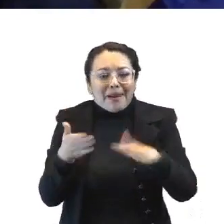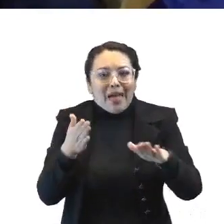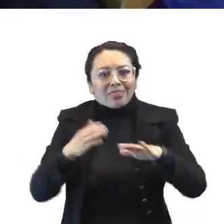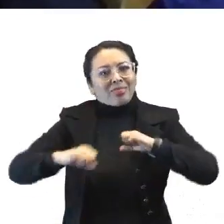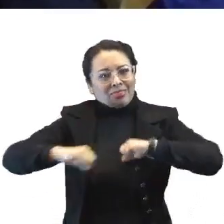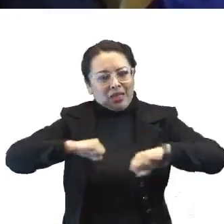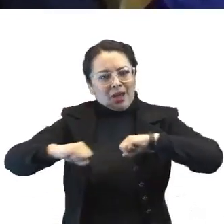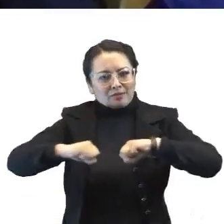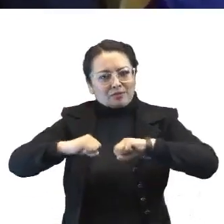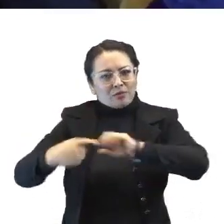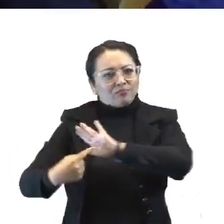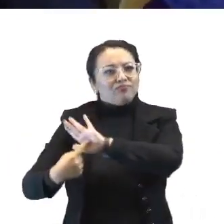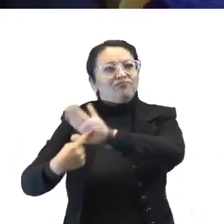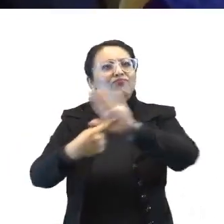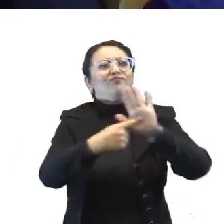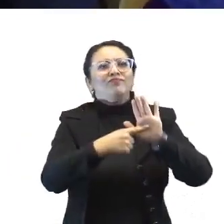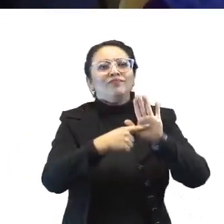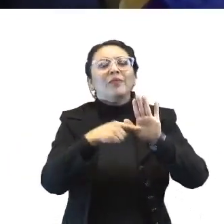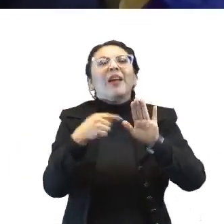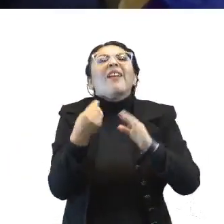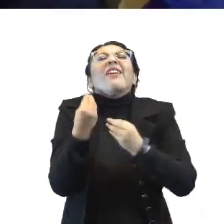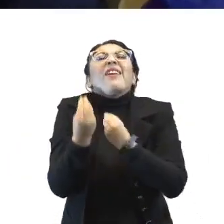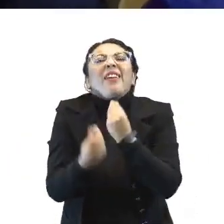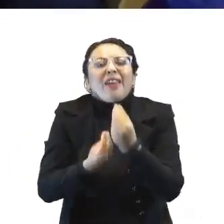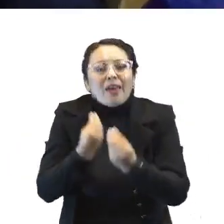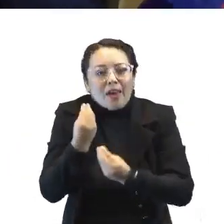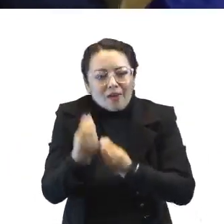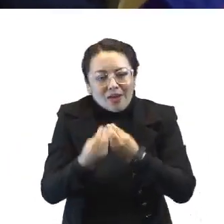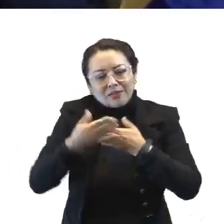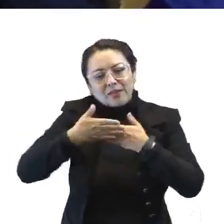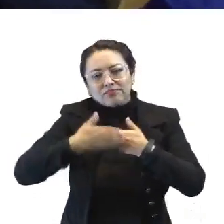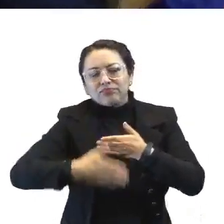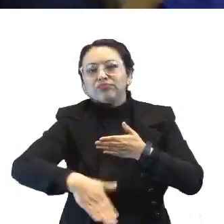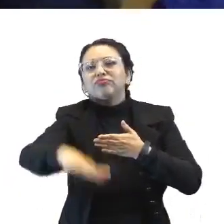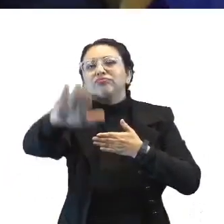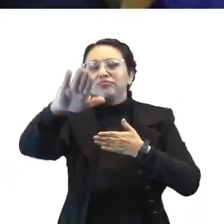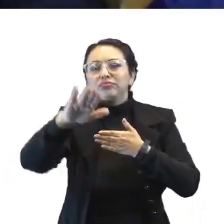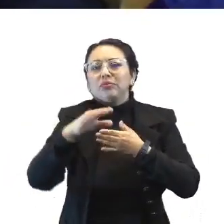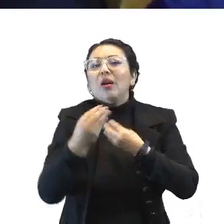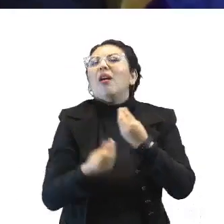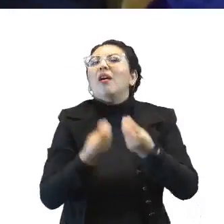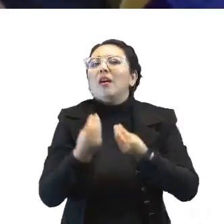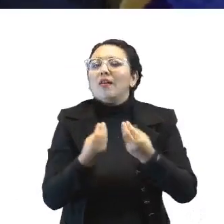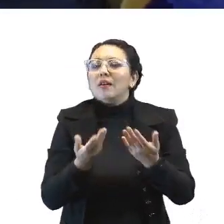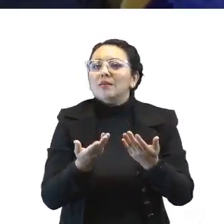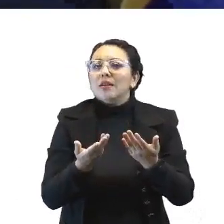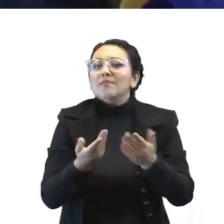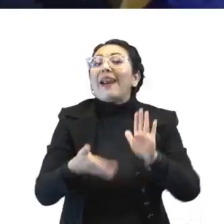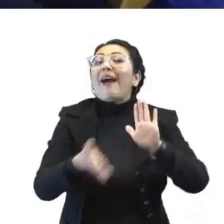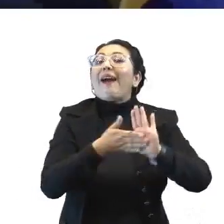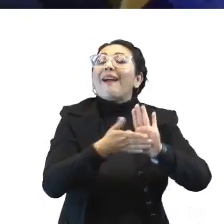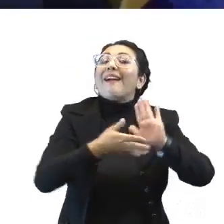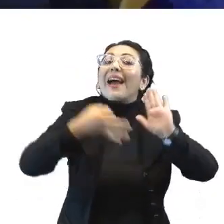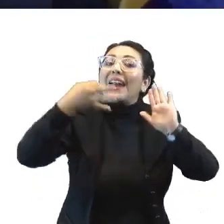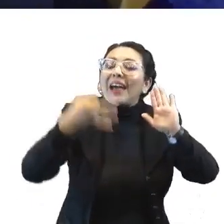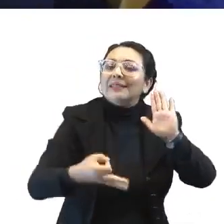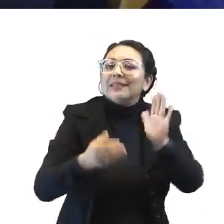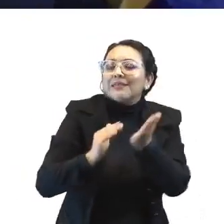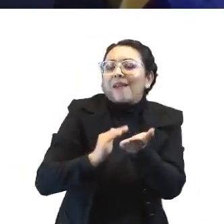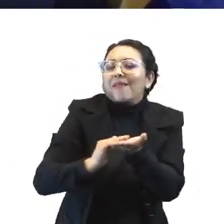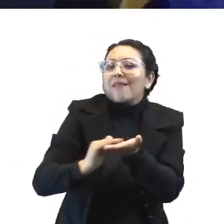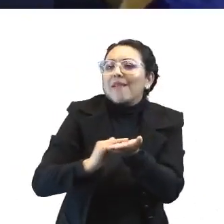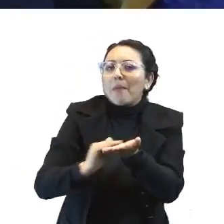que dar cuenta de las acciones que tendremos que realizar para garantizar la